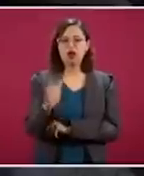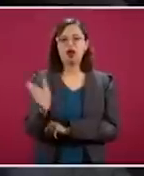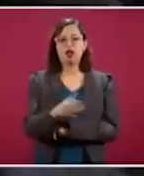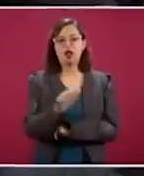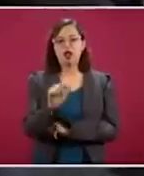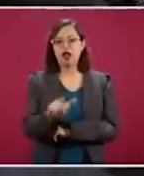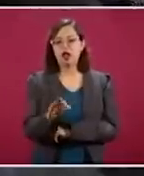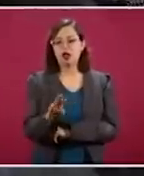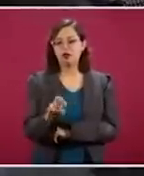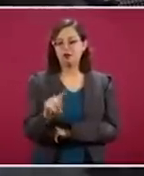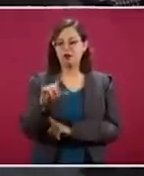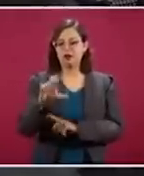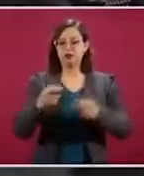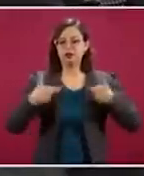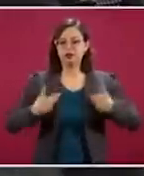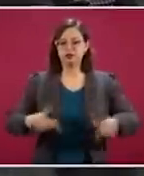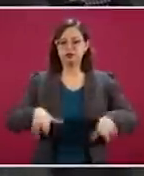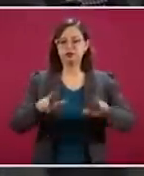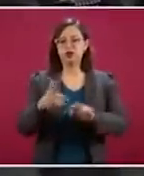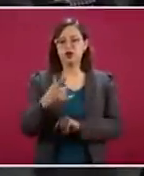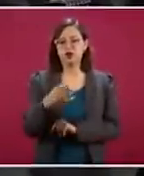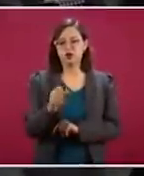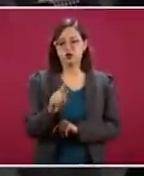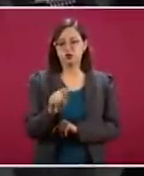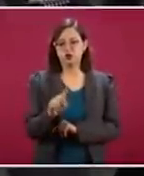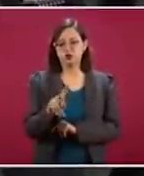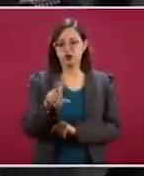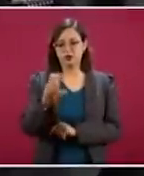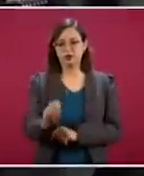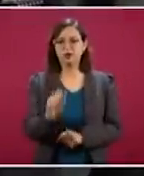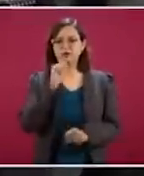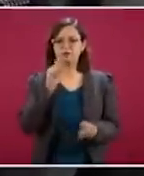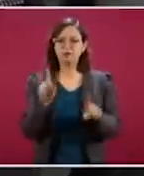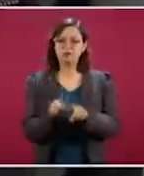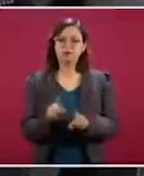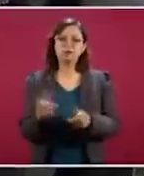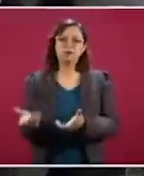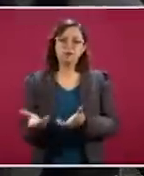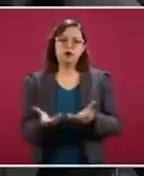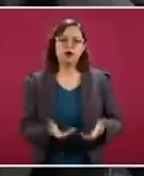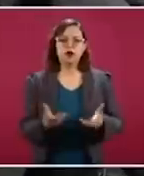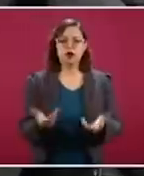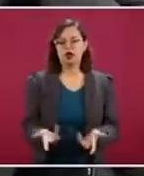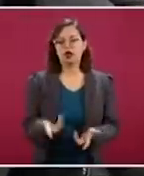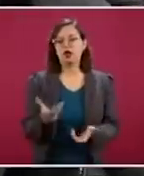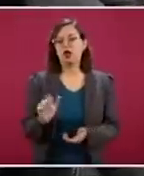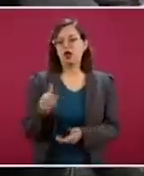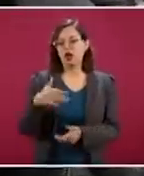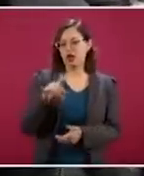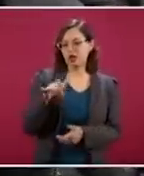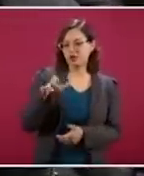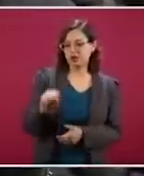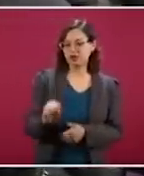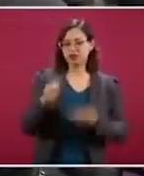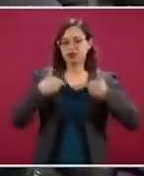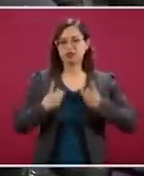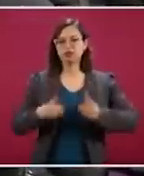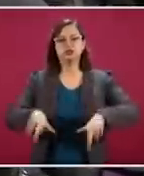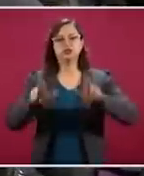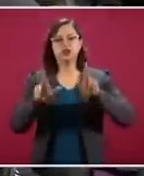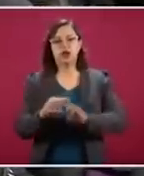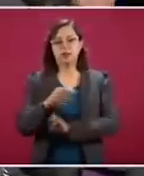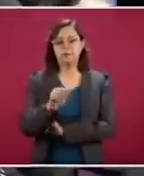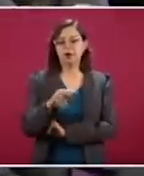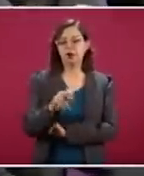en representación de Gustavo de Hoyos. Viene también dentro del Consejo Coordinador de la AMIS, representado por